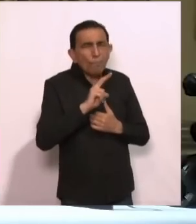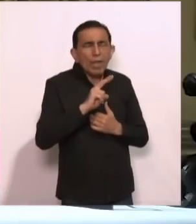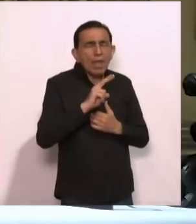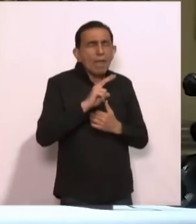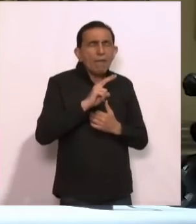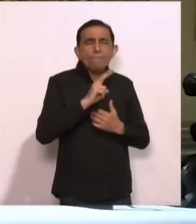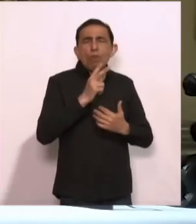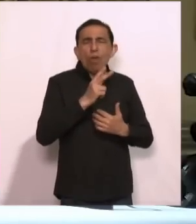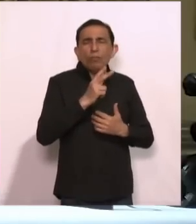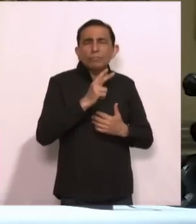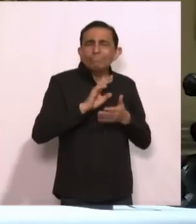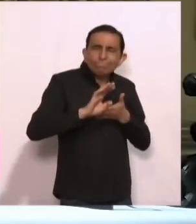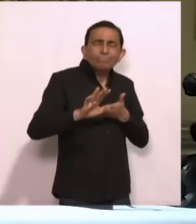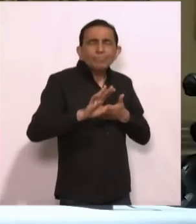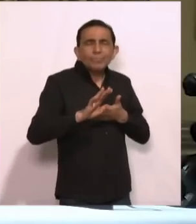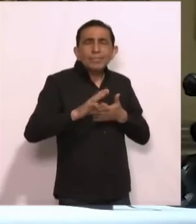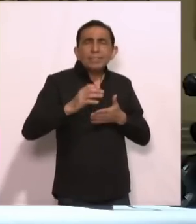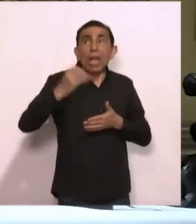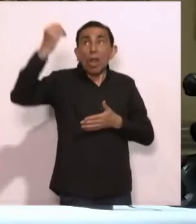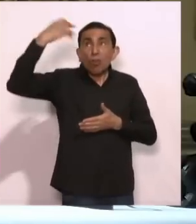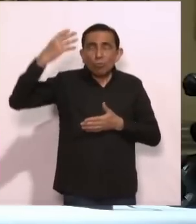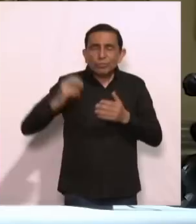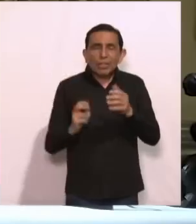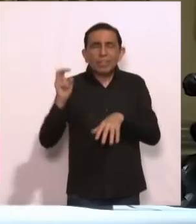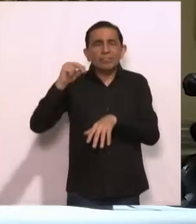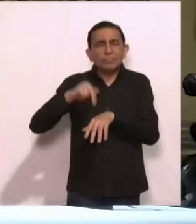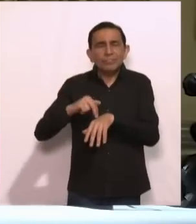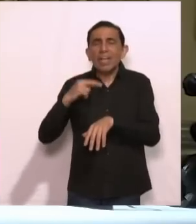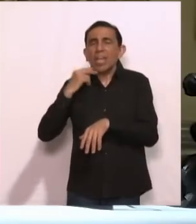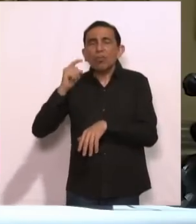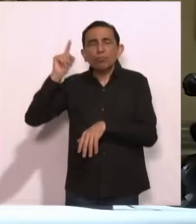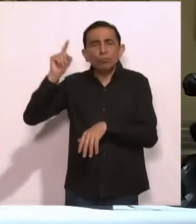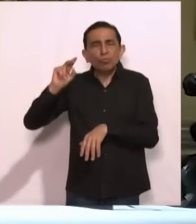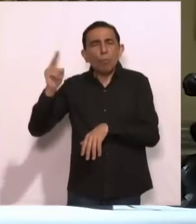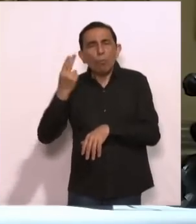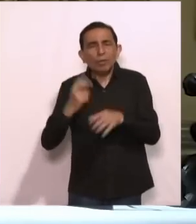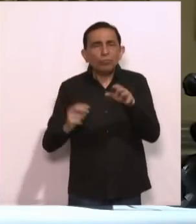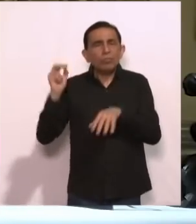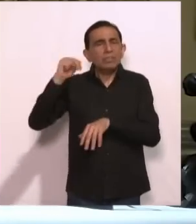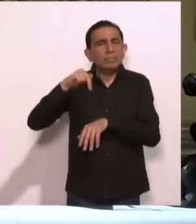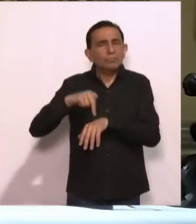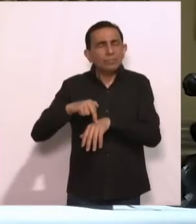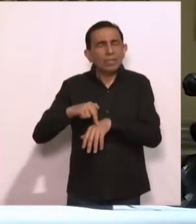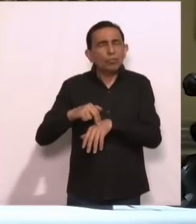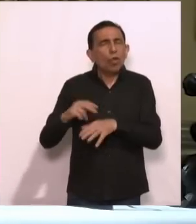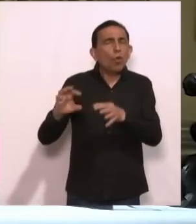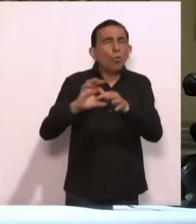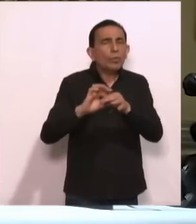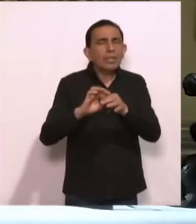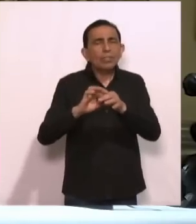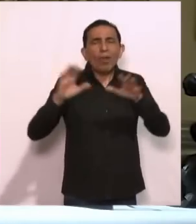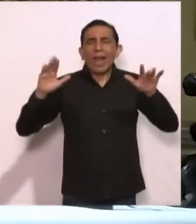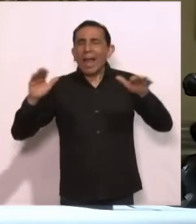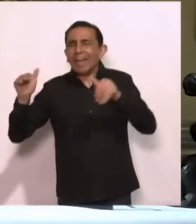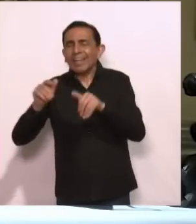dolor, vislumbramos la luz pascual en tu Hijo muerto y resucitado. Por eso, unidos a los ángeles